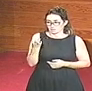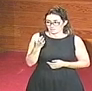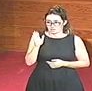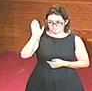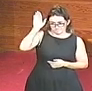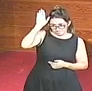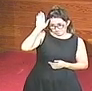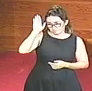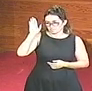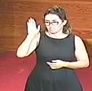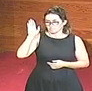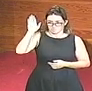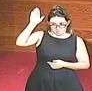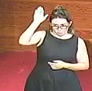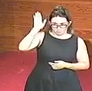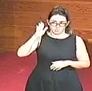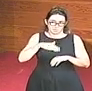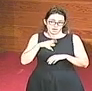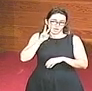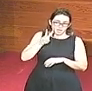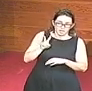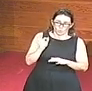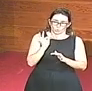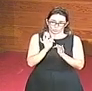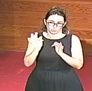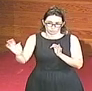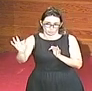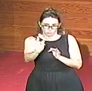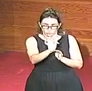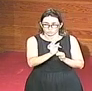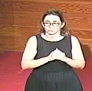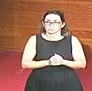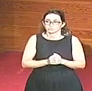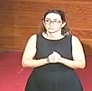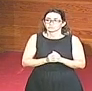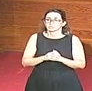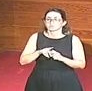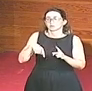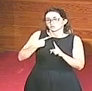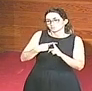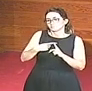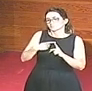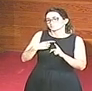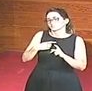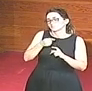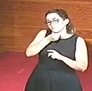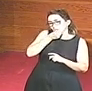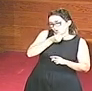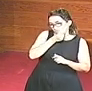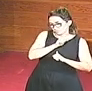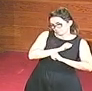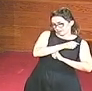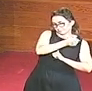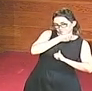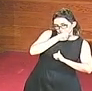el turno, levantando la mano para que podamos verles. Y esperando a recibir el micrófono para que tanto la ponente como